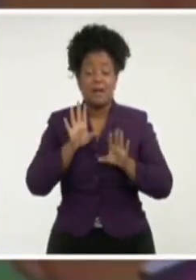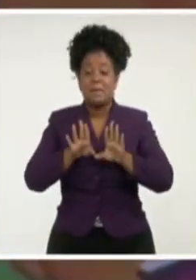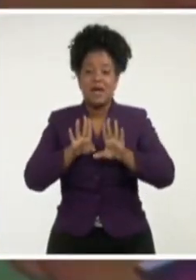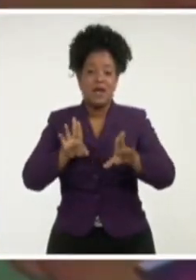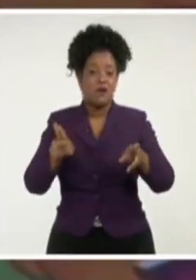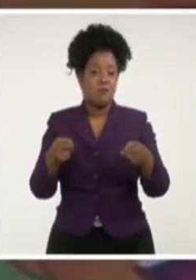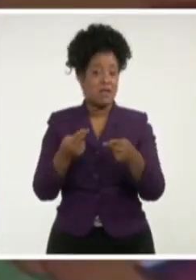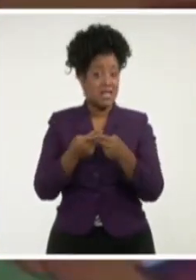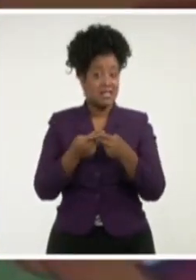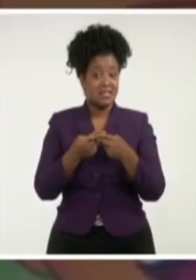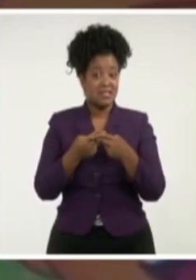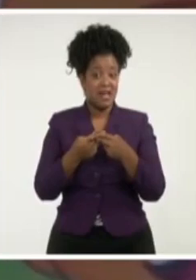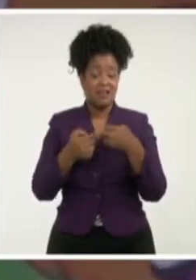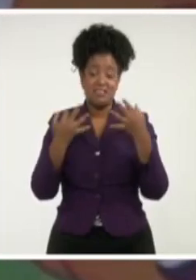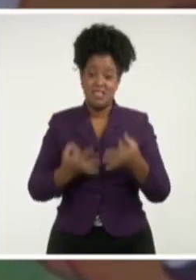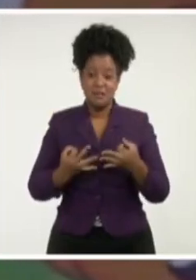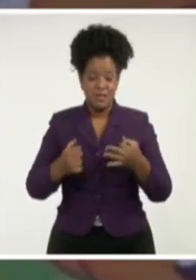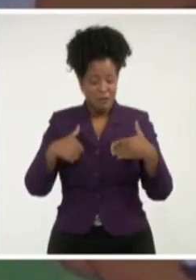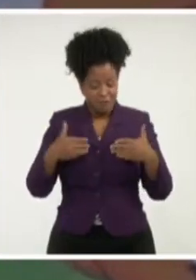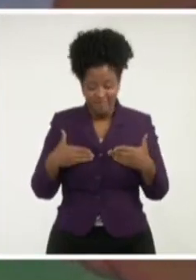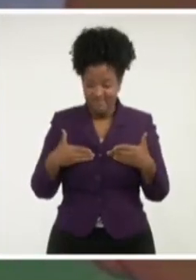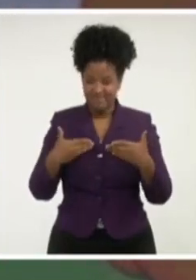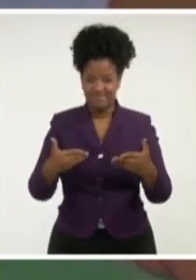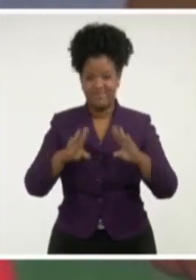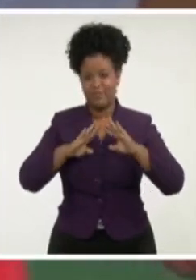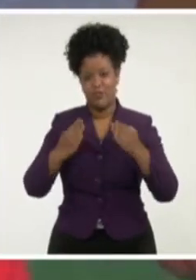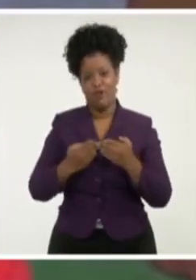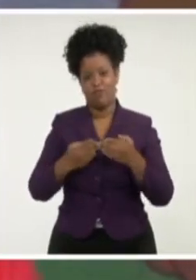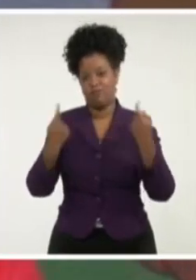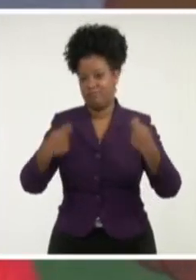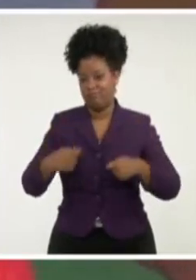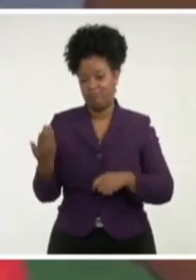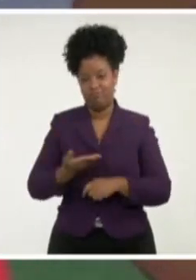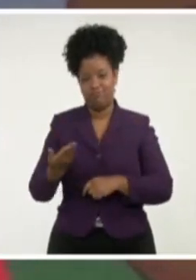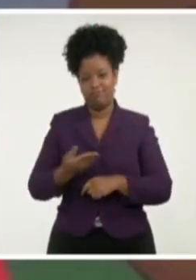y, como siempre, darlo todo en la pista para que se hagan los resultados.